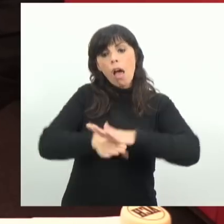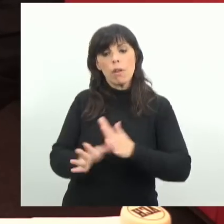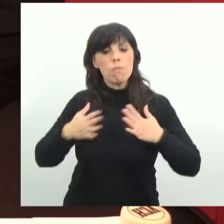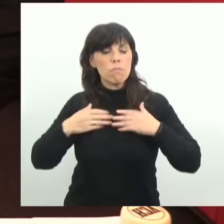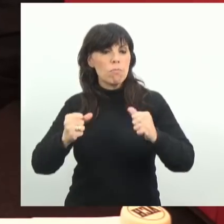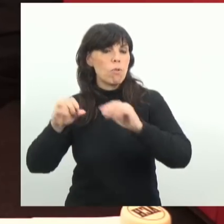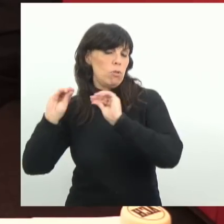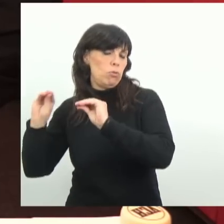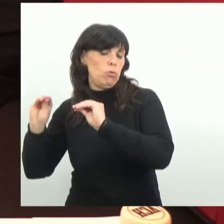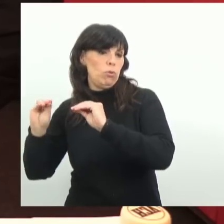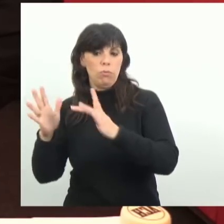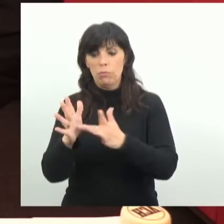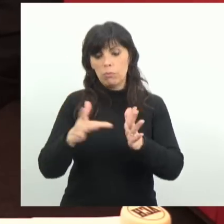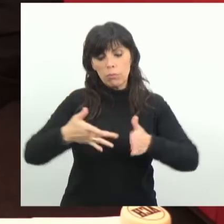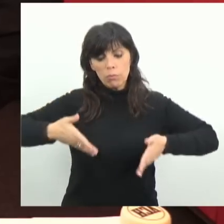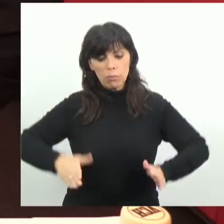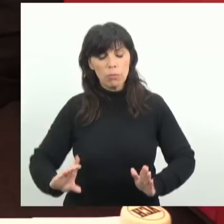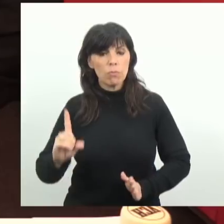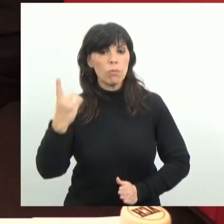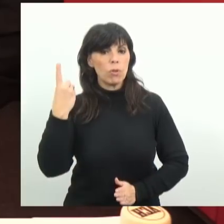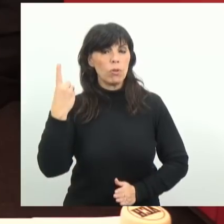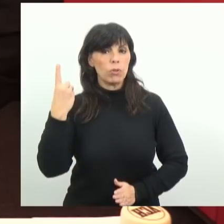Jesucristo, Él es el Hijo de Dios.